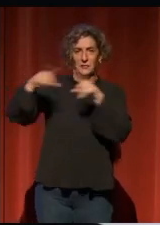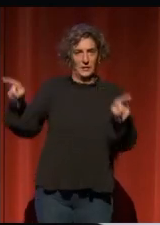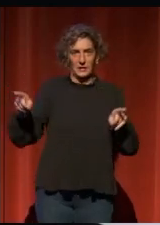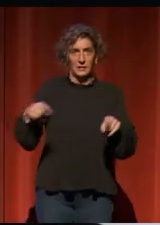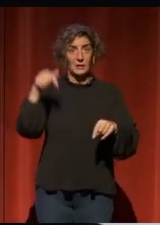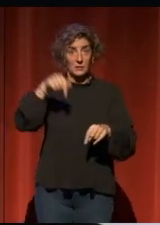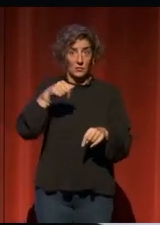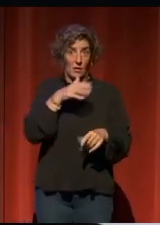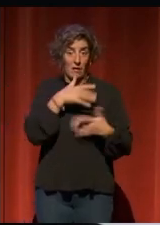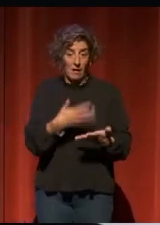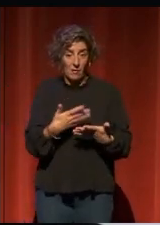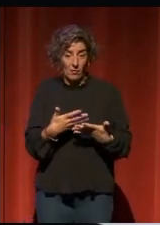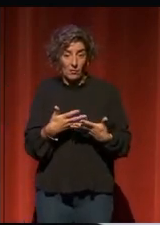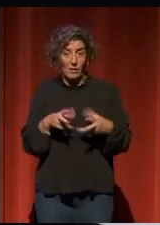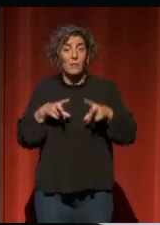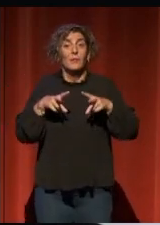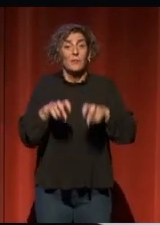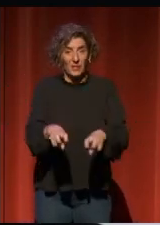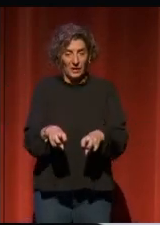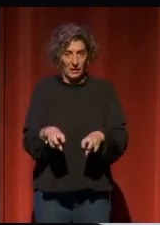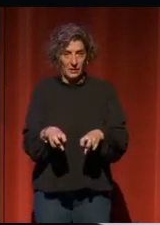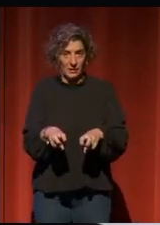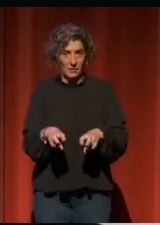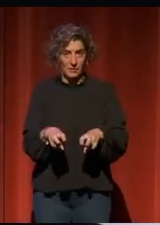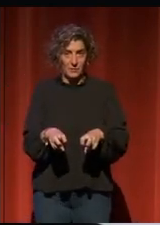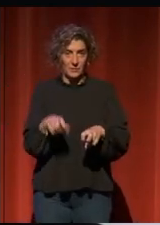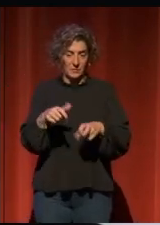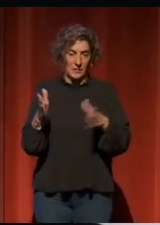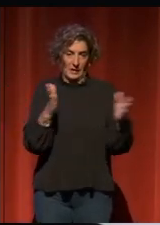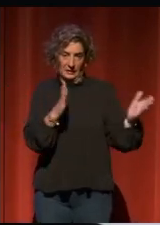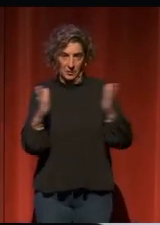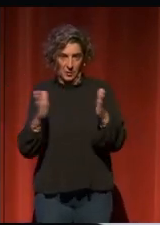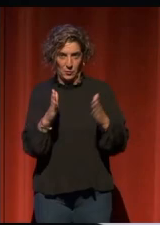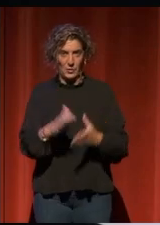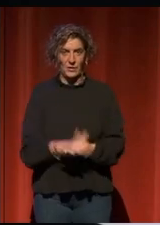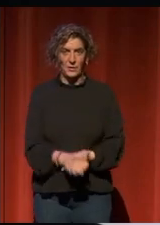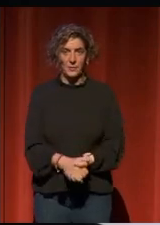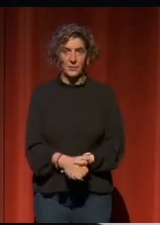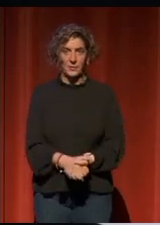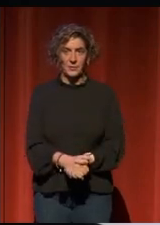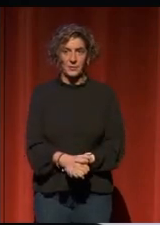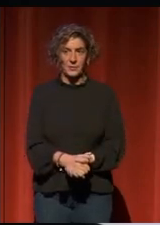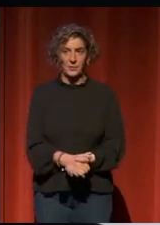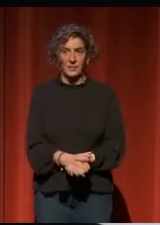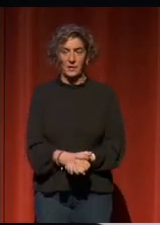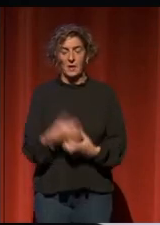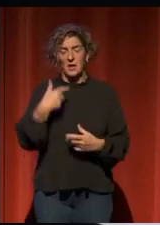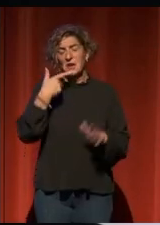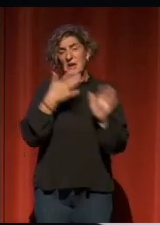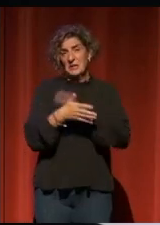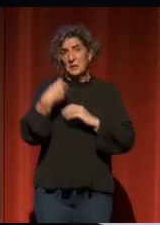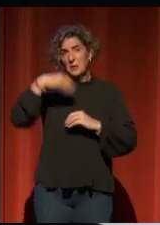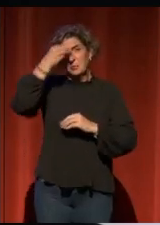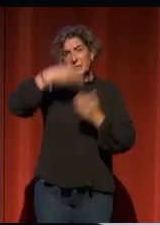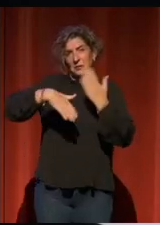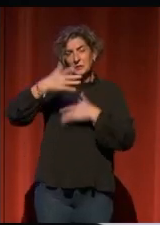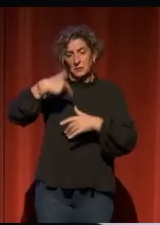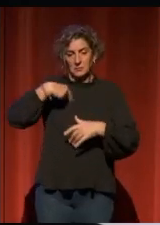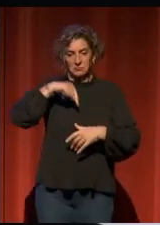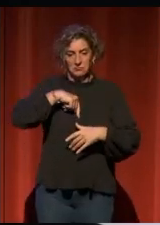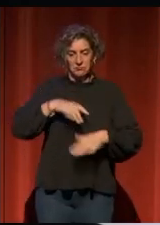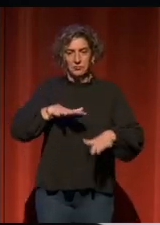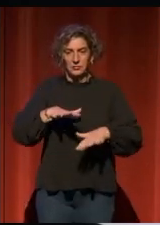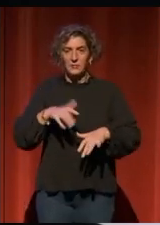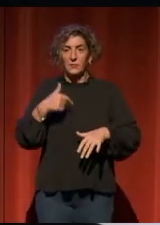los dominios de un tiempo perdido. Siempre me conmueve pensar, cuando estoy en